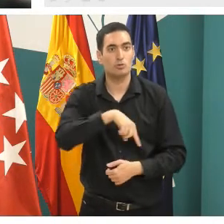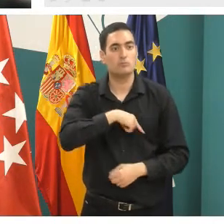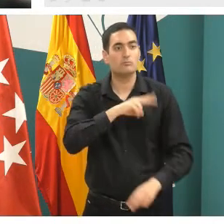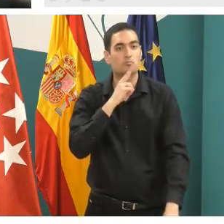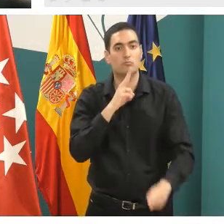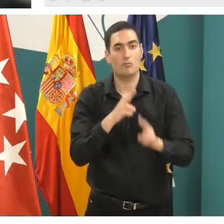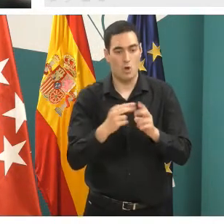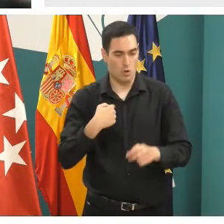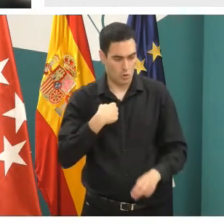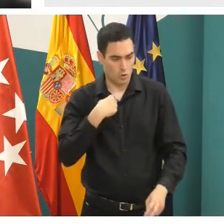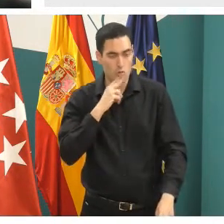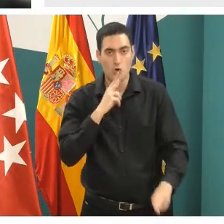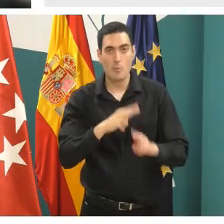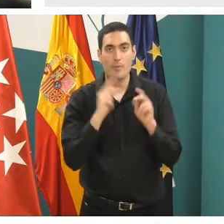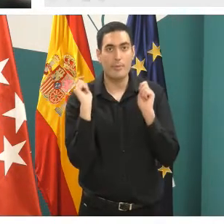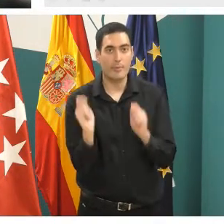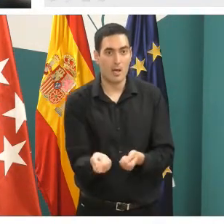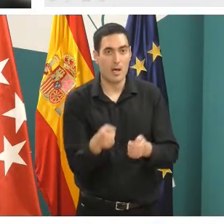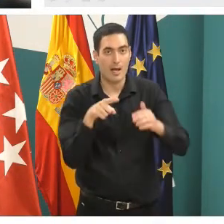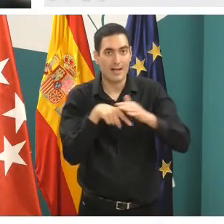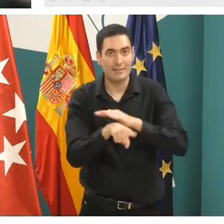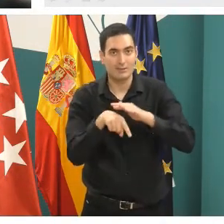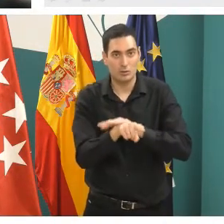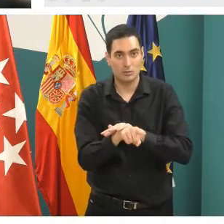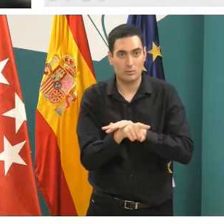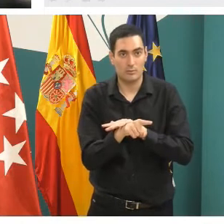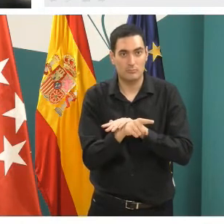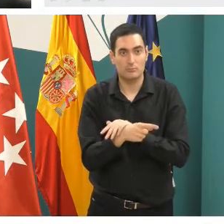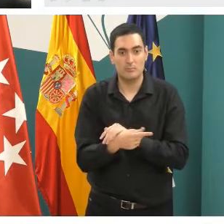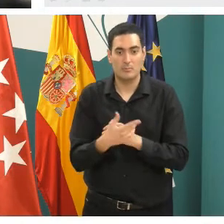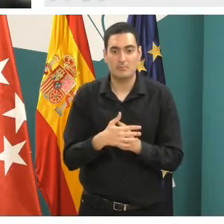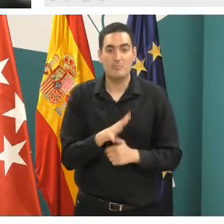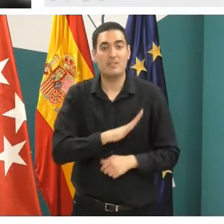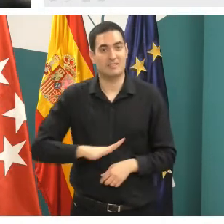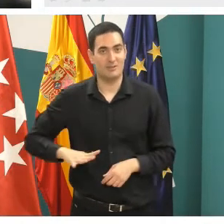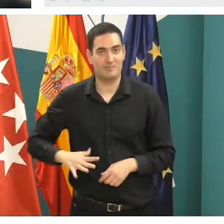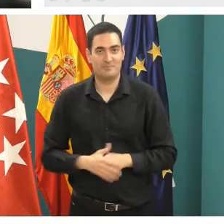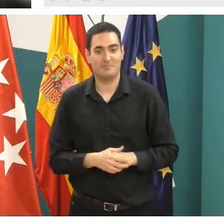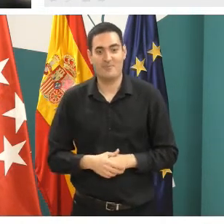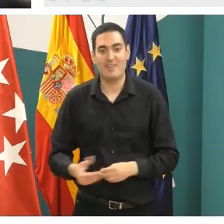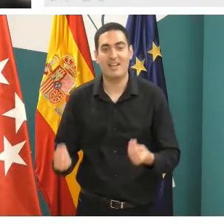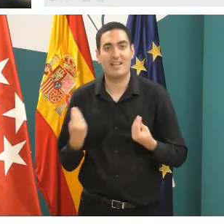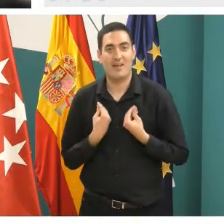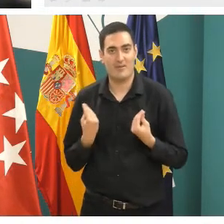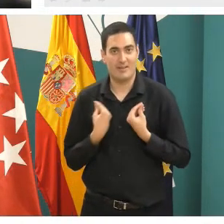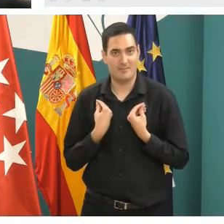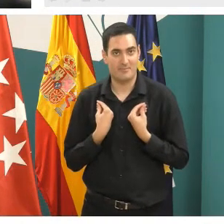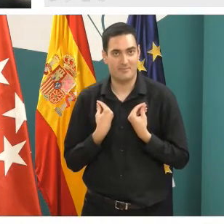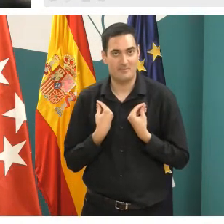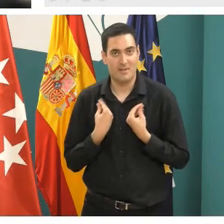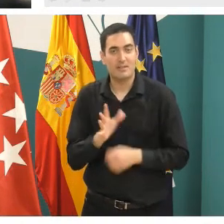o al menos yo he dado a llamar, la gestión del mientras tanto, porque mientras tanto hay que vivir, mientras tanto hay